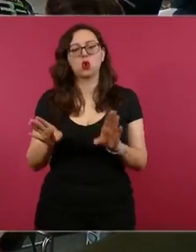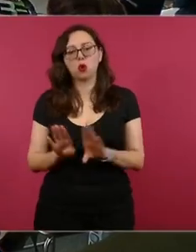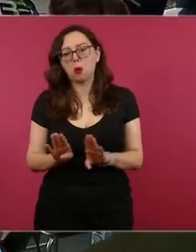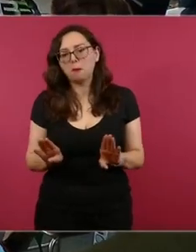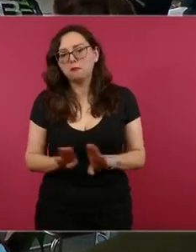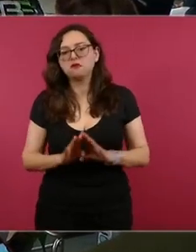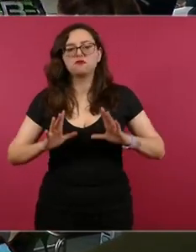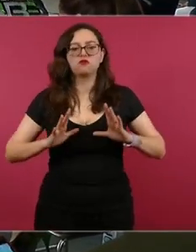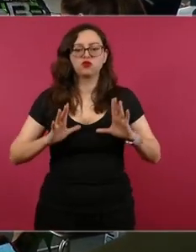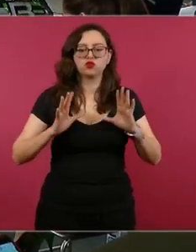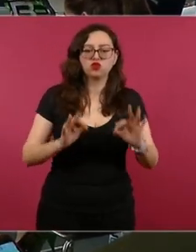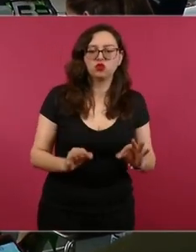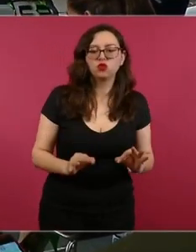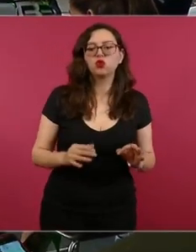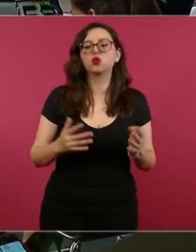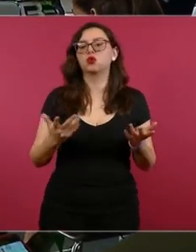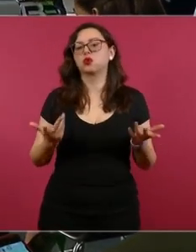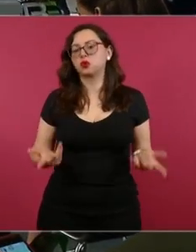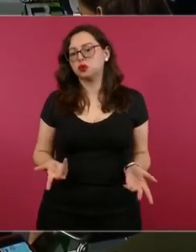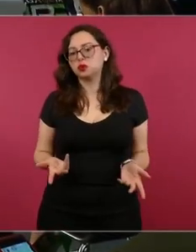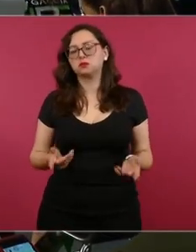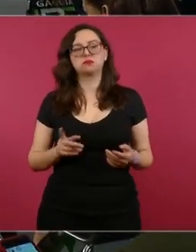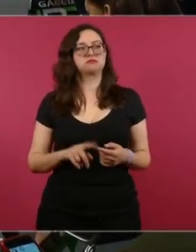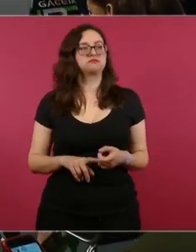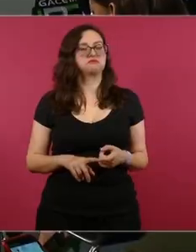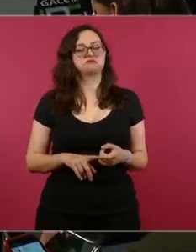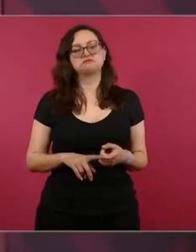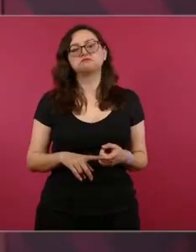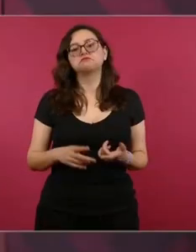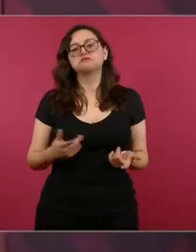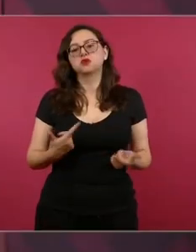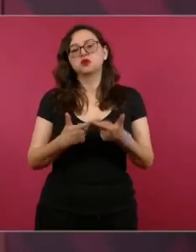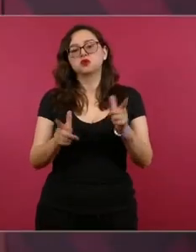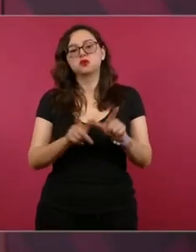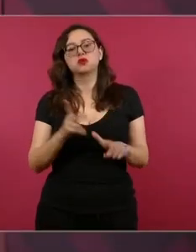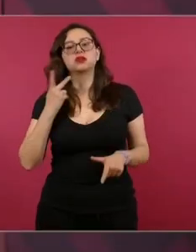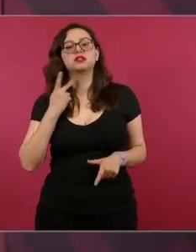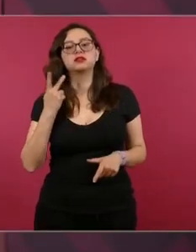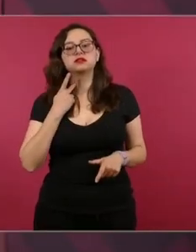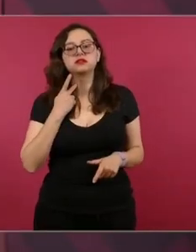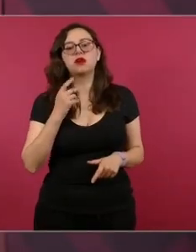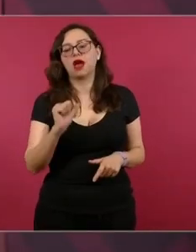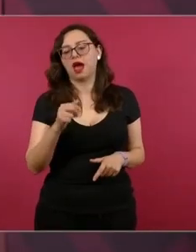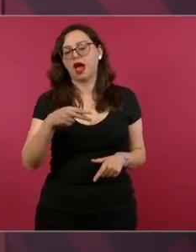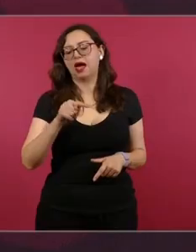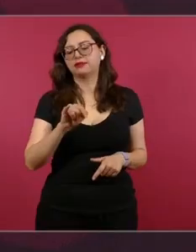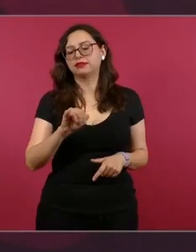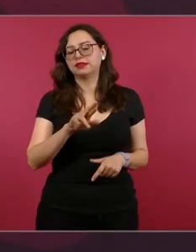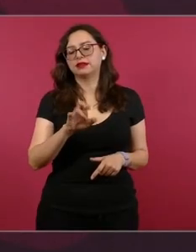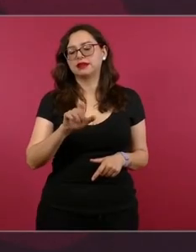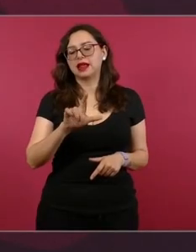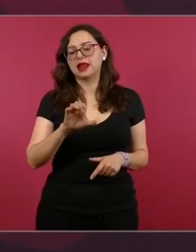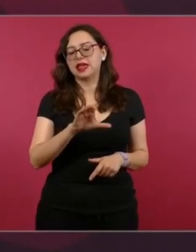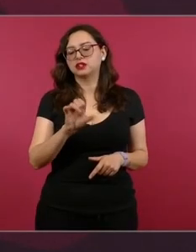del partido antirreeleccionista, los partidos católicos que se formaron,